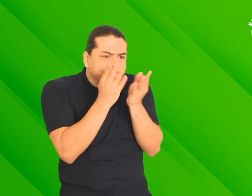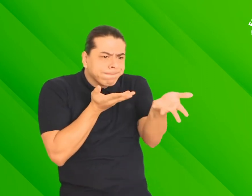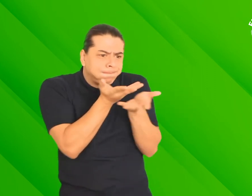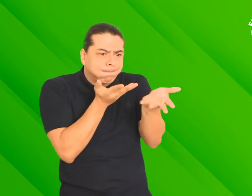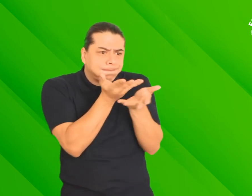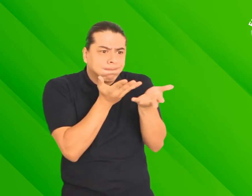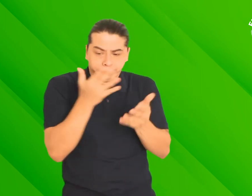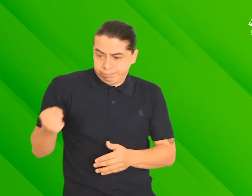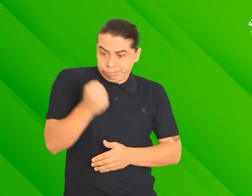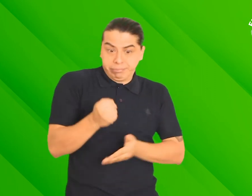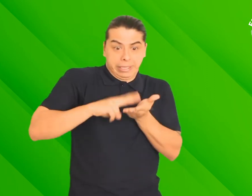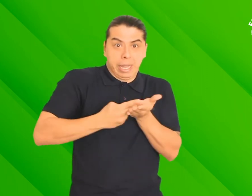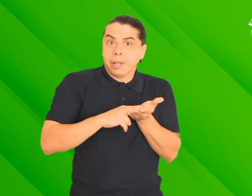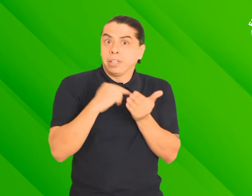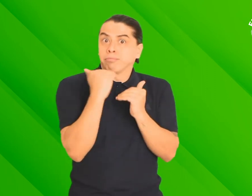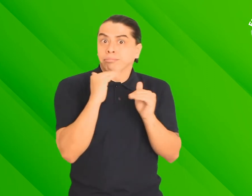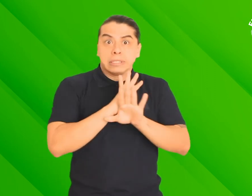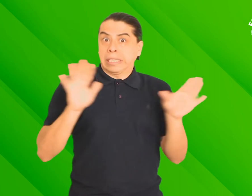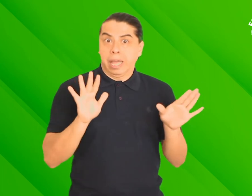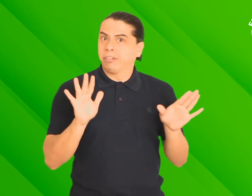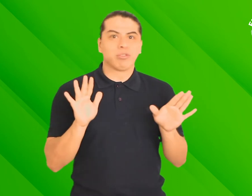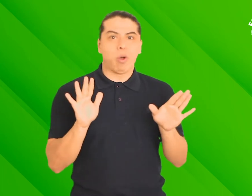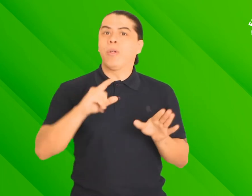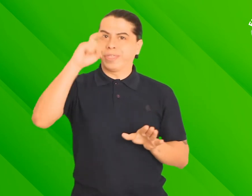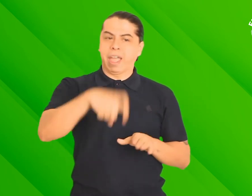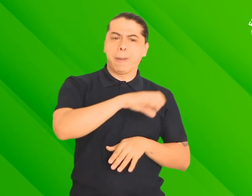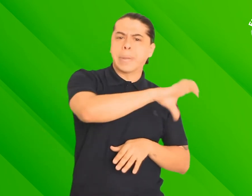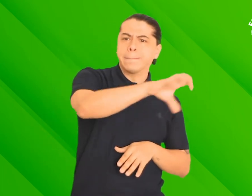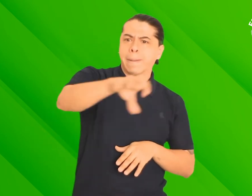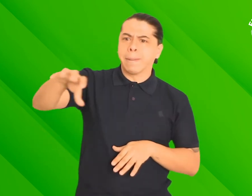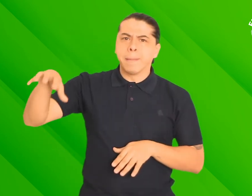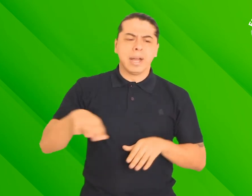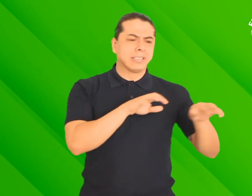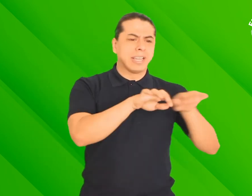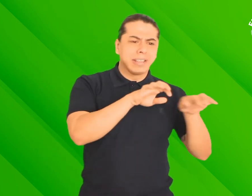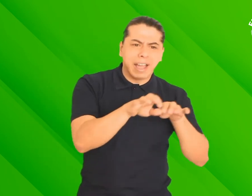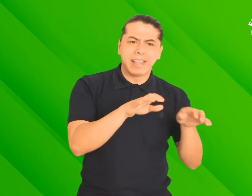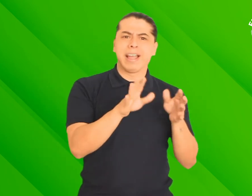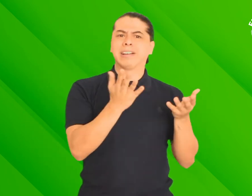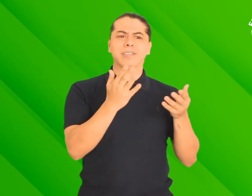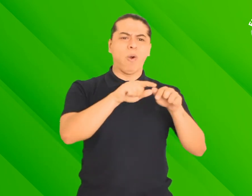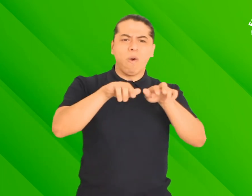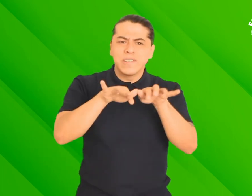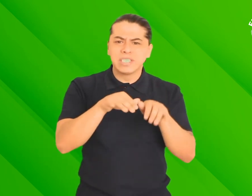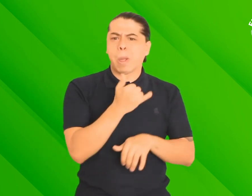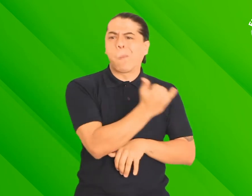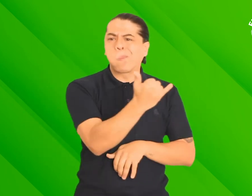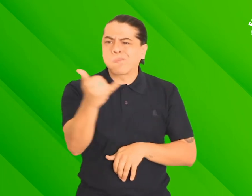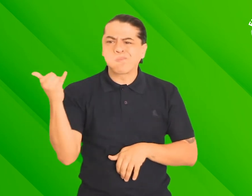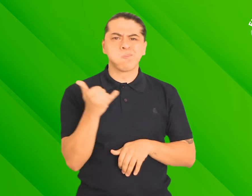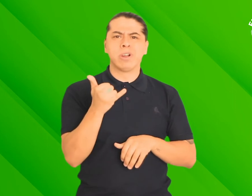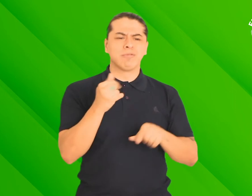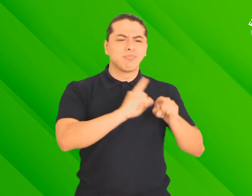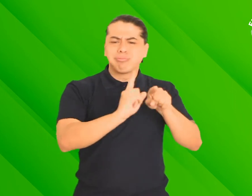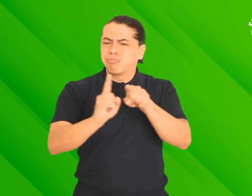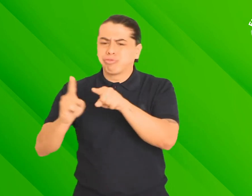interpretación no sólo será para el servicio al cliente de estas entidades, sino que también será para